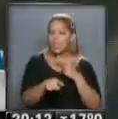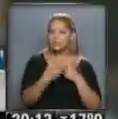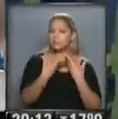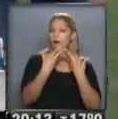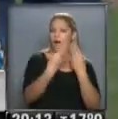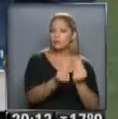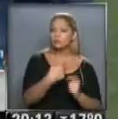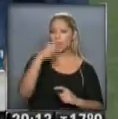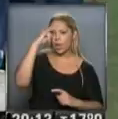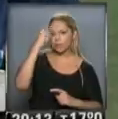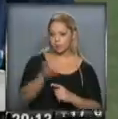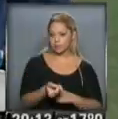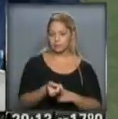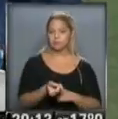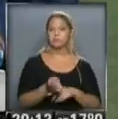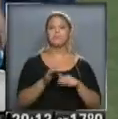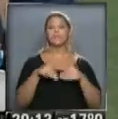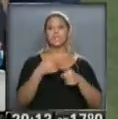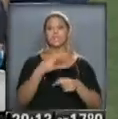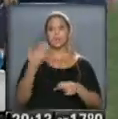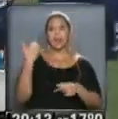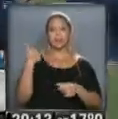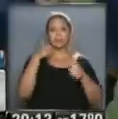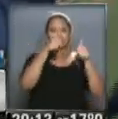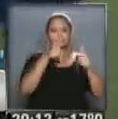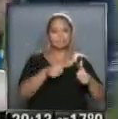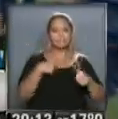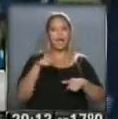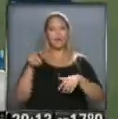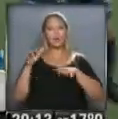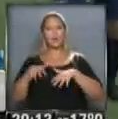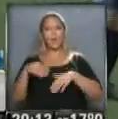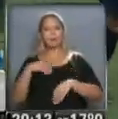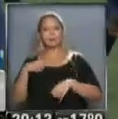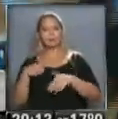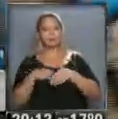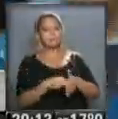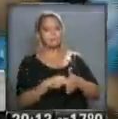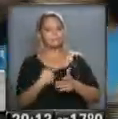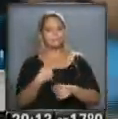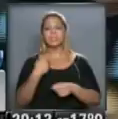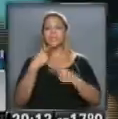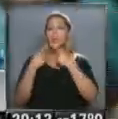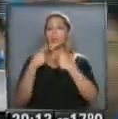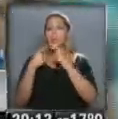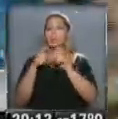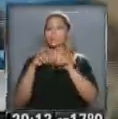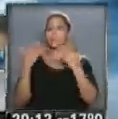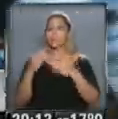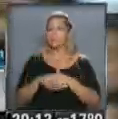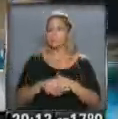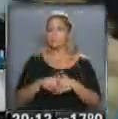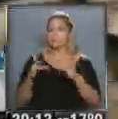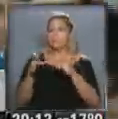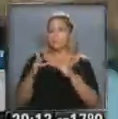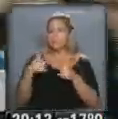beneficia Independiente. Por eso en la semana, los panfletos, las apretadas de la barra, las encuestas en todos los sitios deportivos para